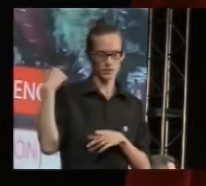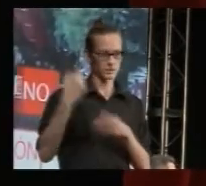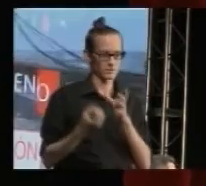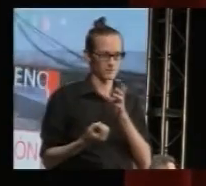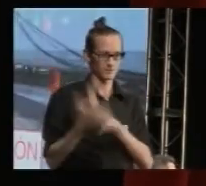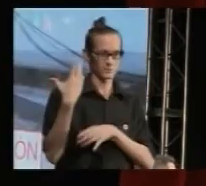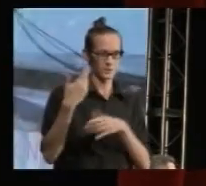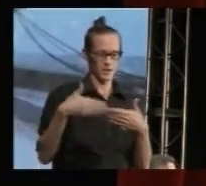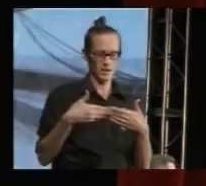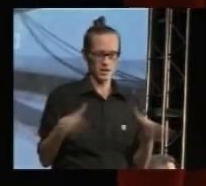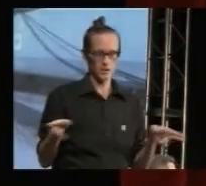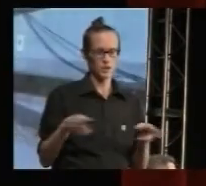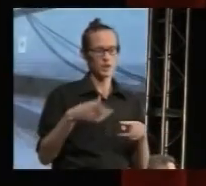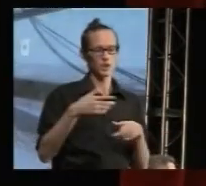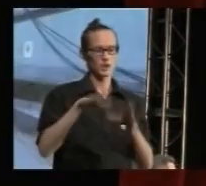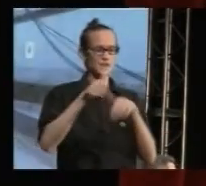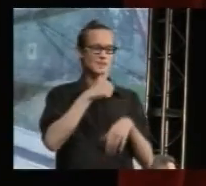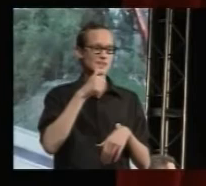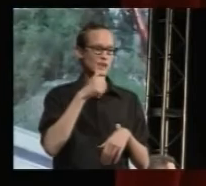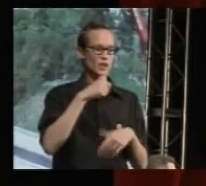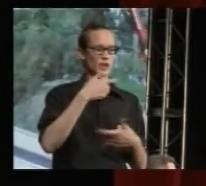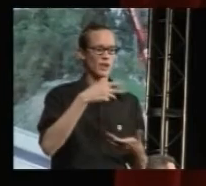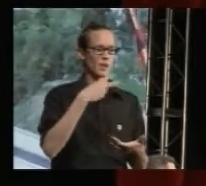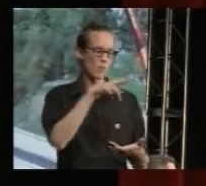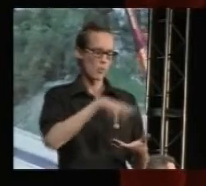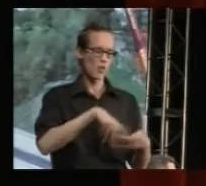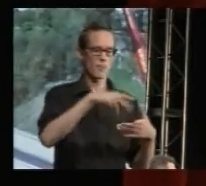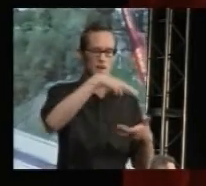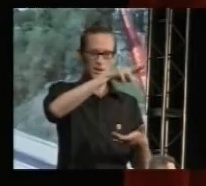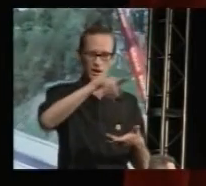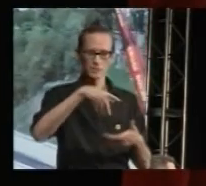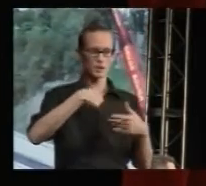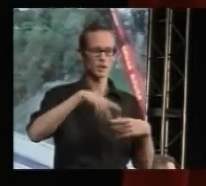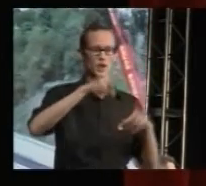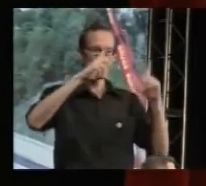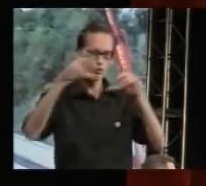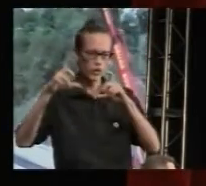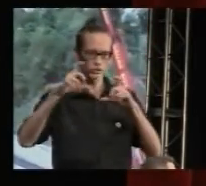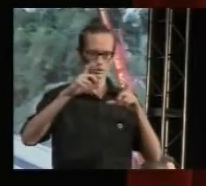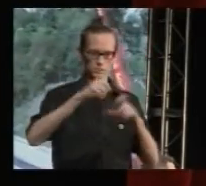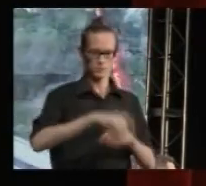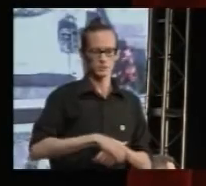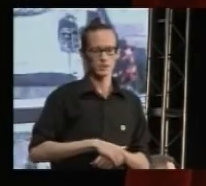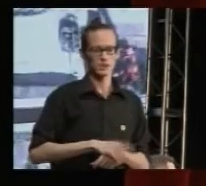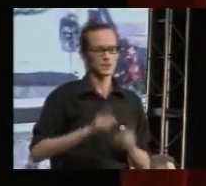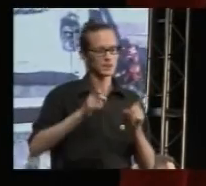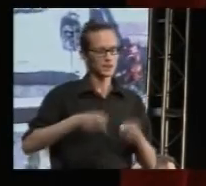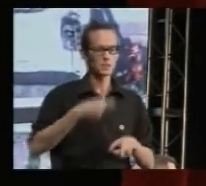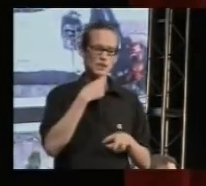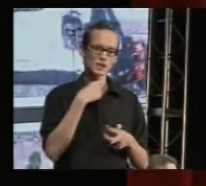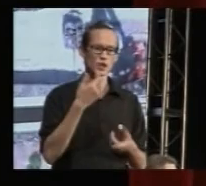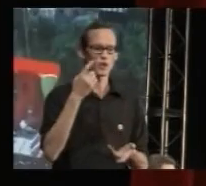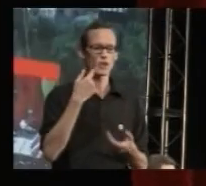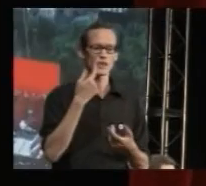municipales del poema ilustrado, de artes plásticas y de fotografía, y quiero solamente enumerar el Premio Municipal